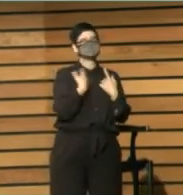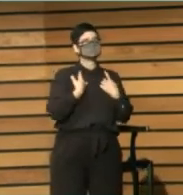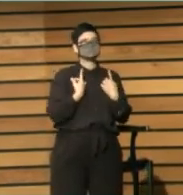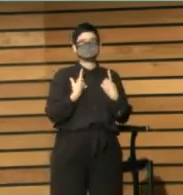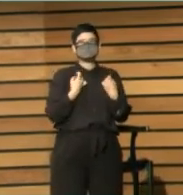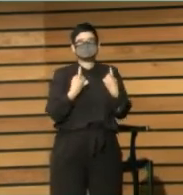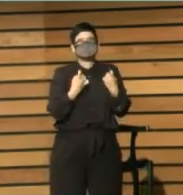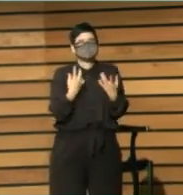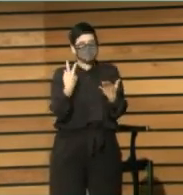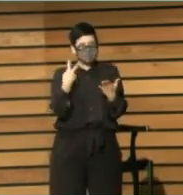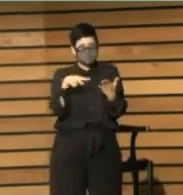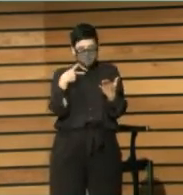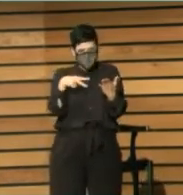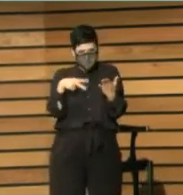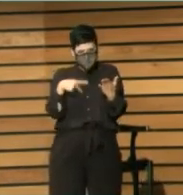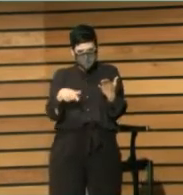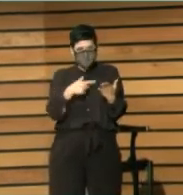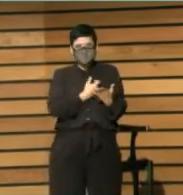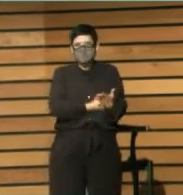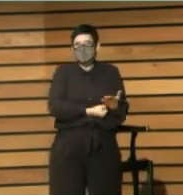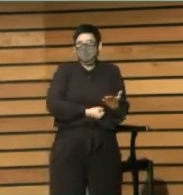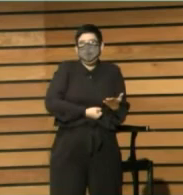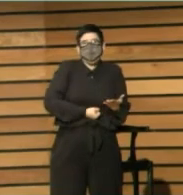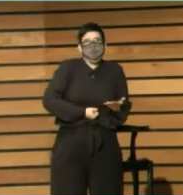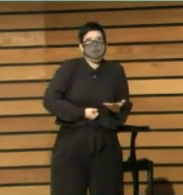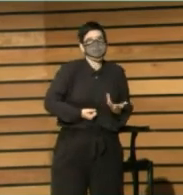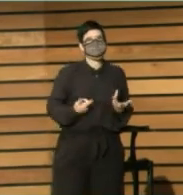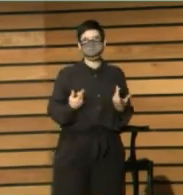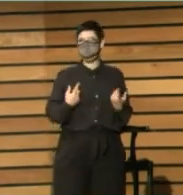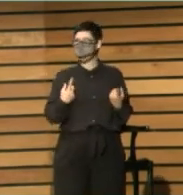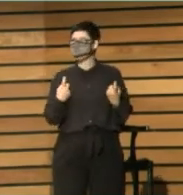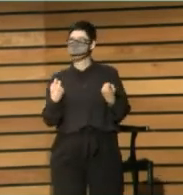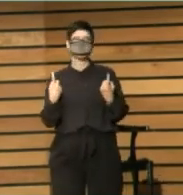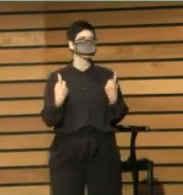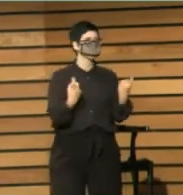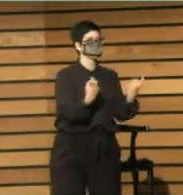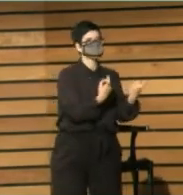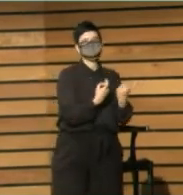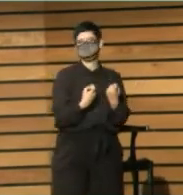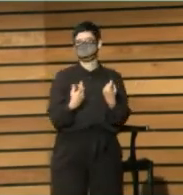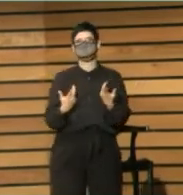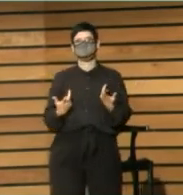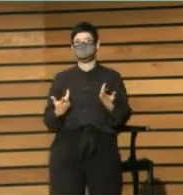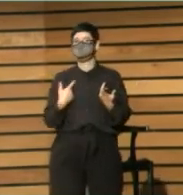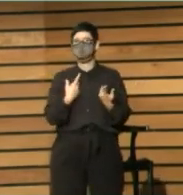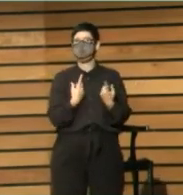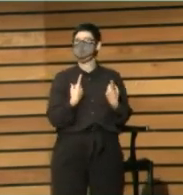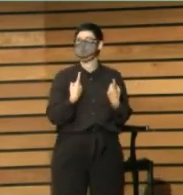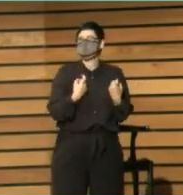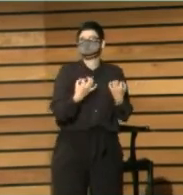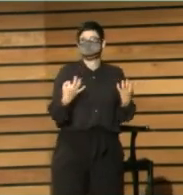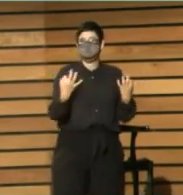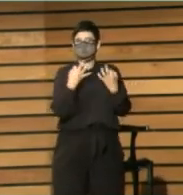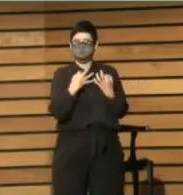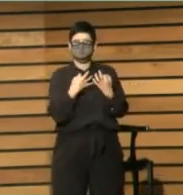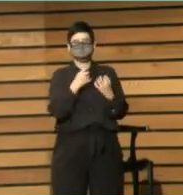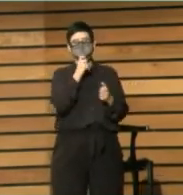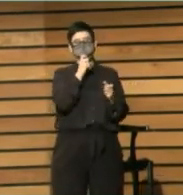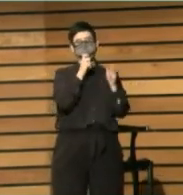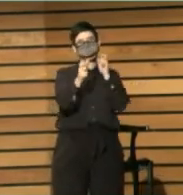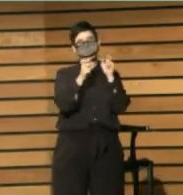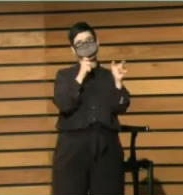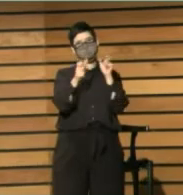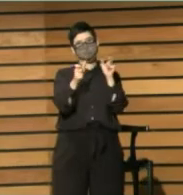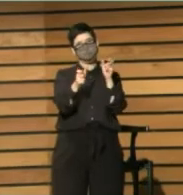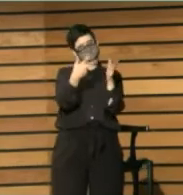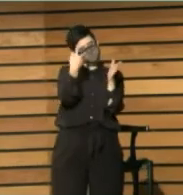como quien tiene sed de todas las cosas, pero de lo que más necesidad tiene es de las palabras,